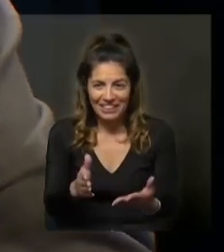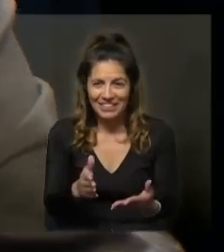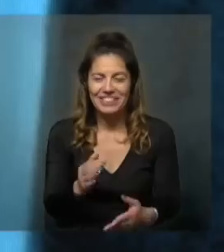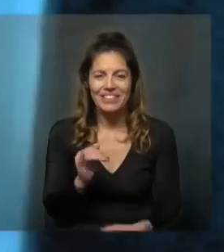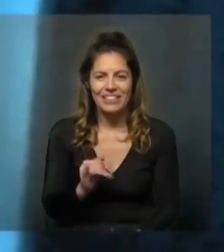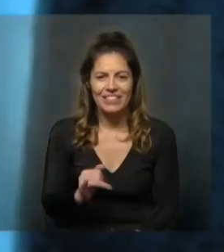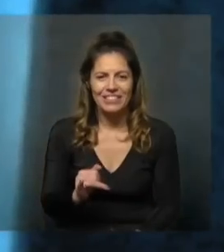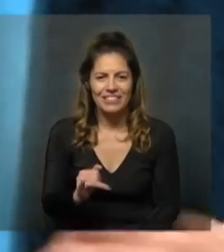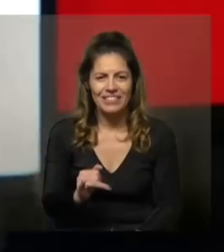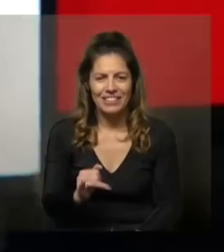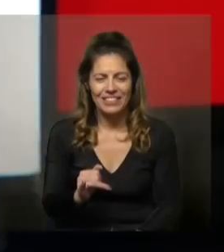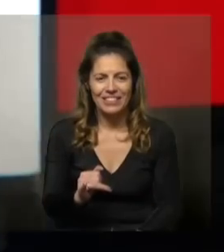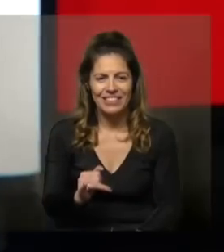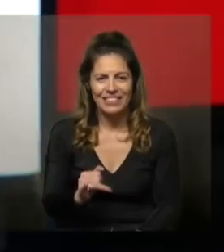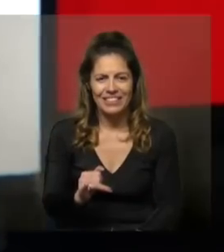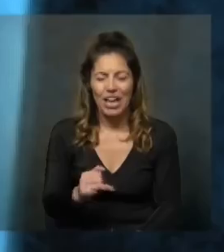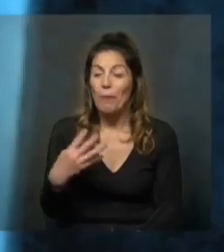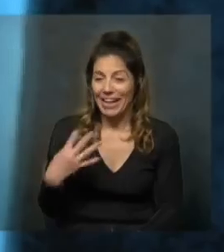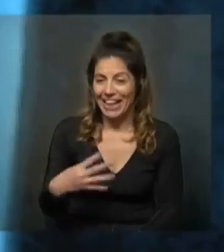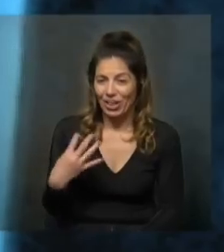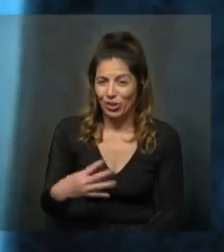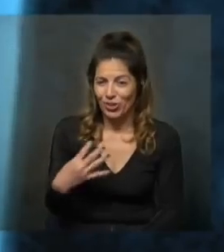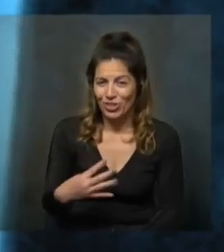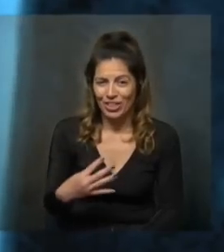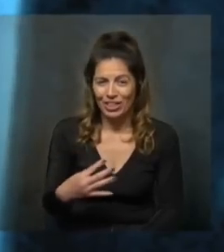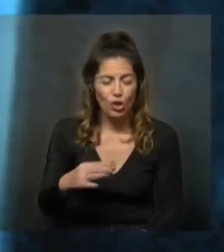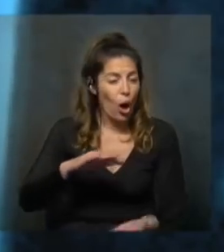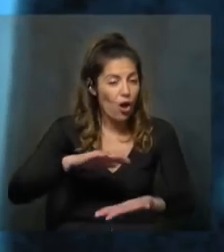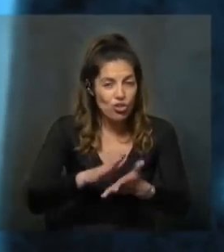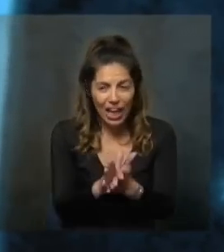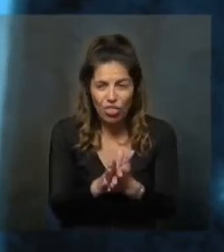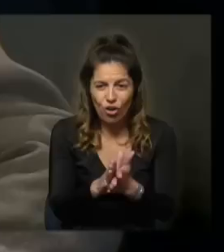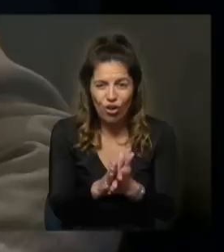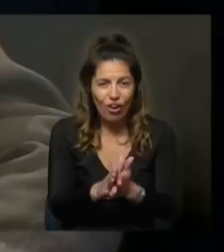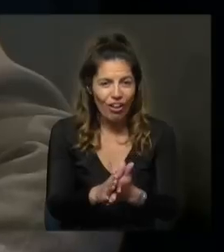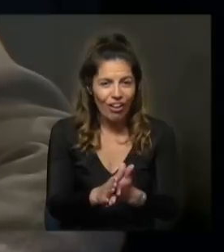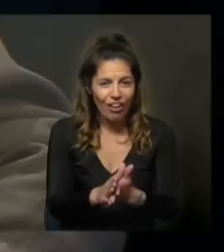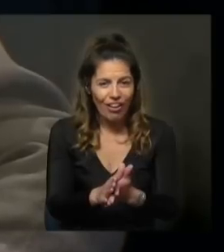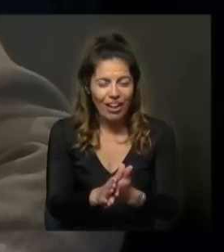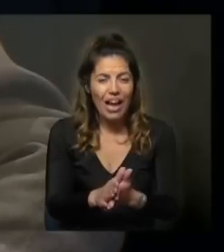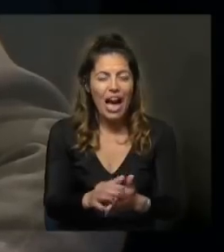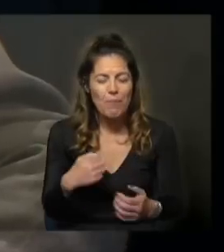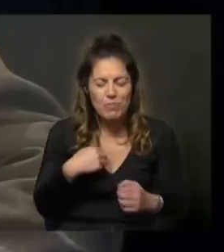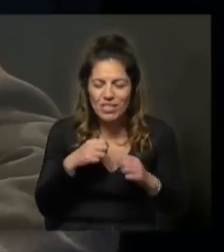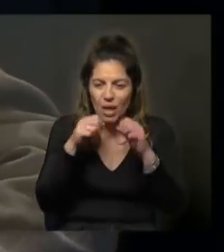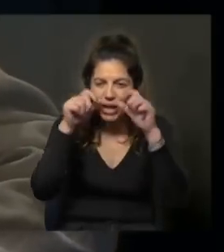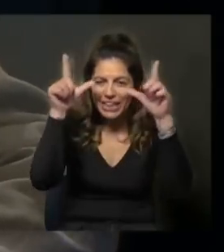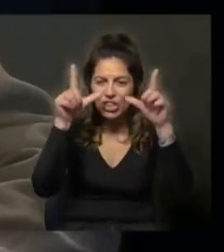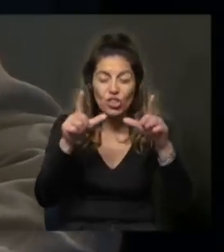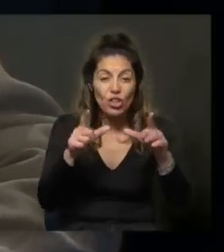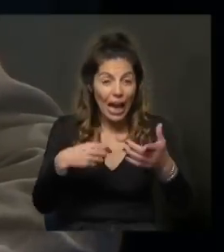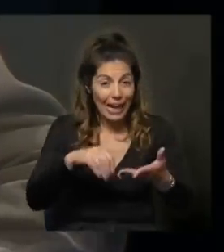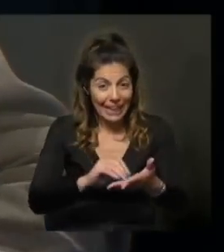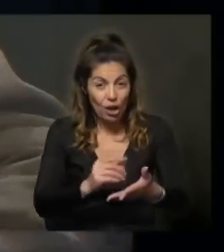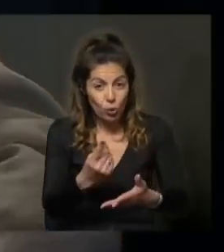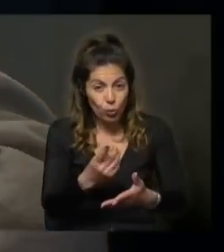sí para el 14 agotado ya hay una cosa que me llama la atención bueno pusieron una función más